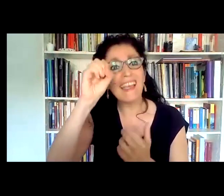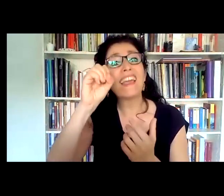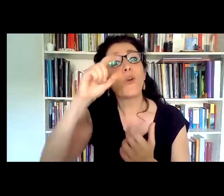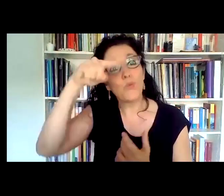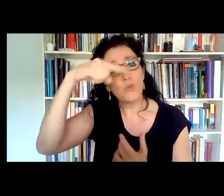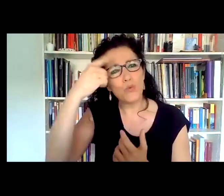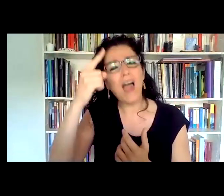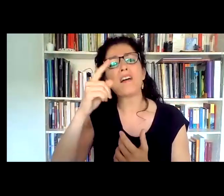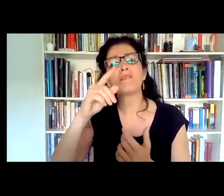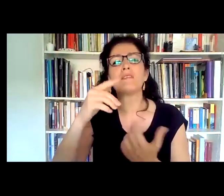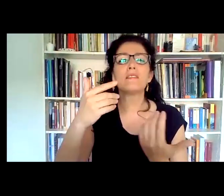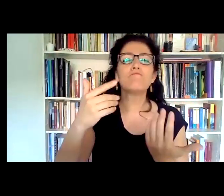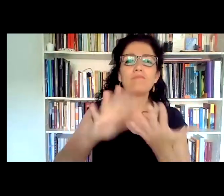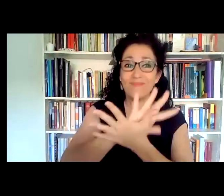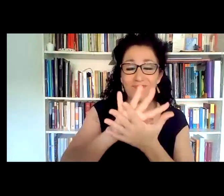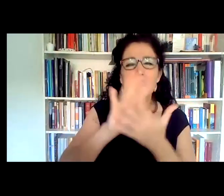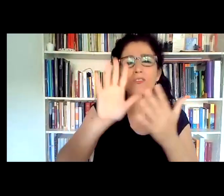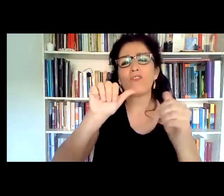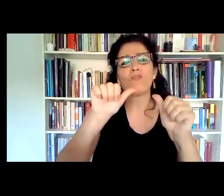78,4% opinan